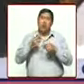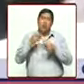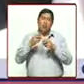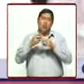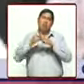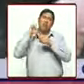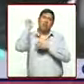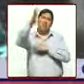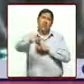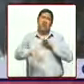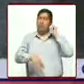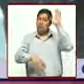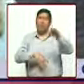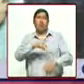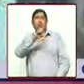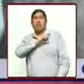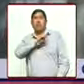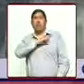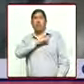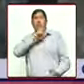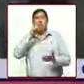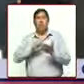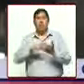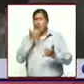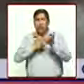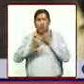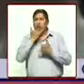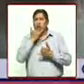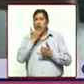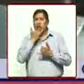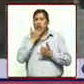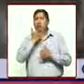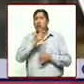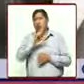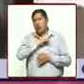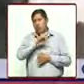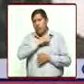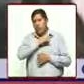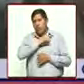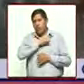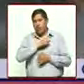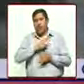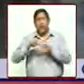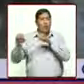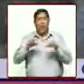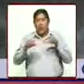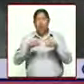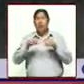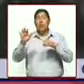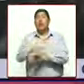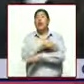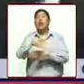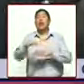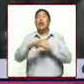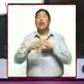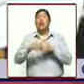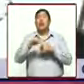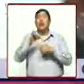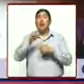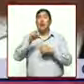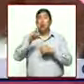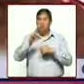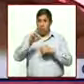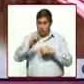arrojando objetos a la policía. Es también por eso la reacción de los efectivos policiales. Es lo que tenemos en la calle Indaburo, se está